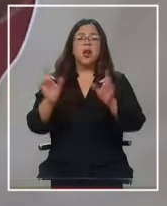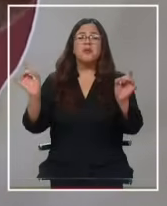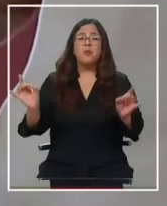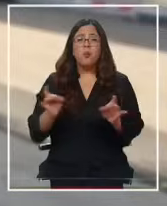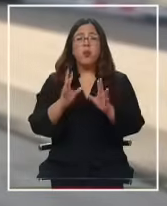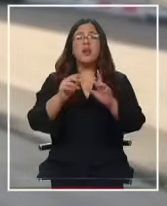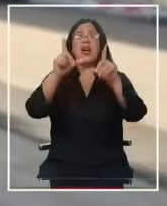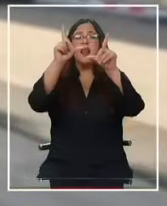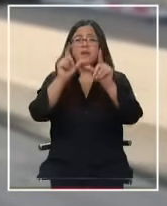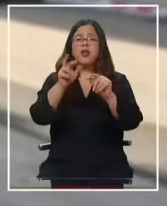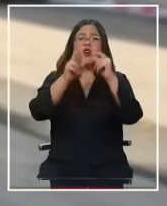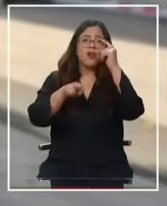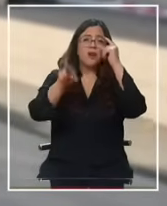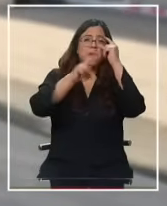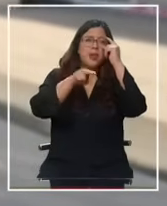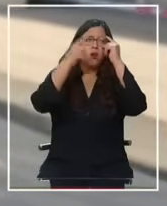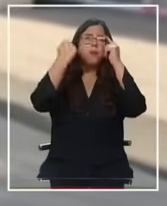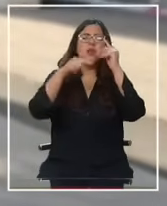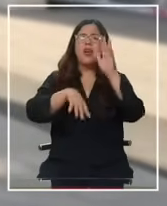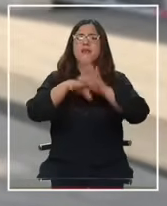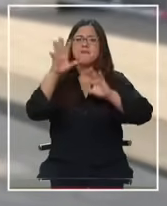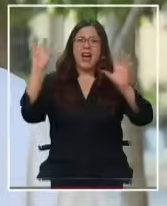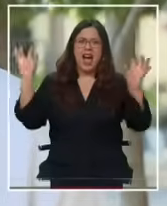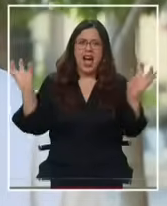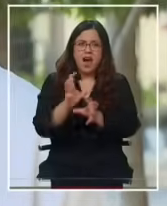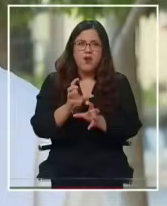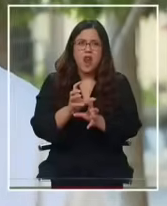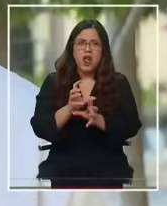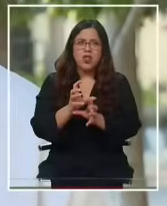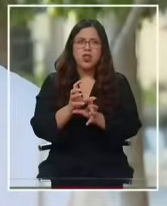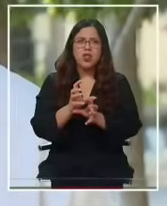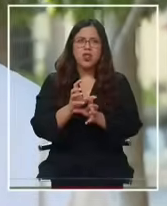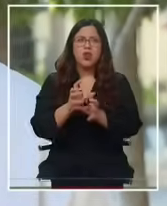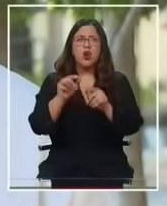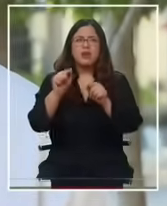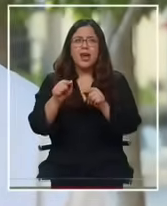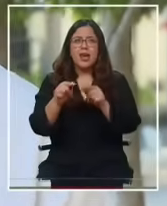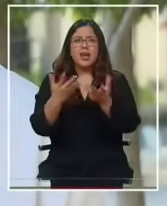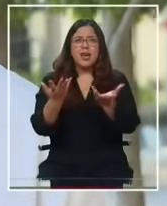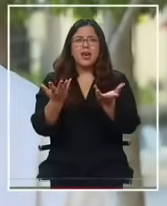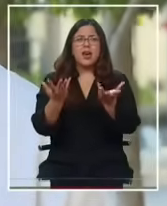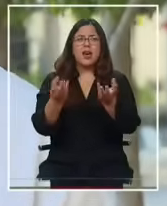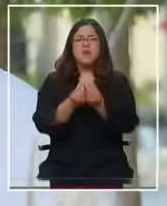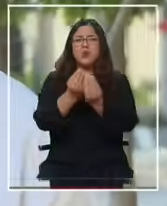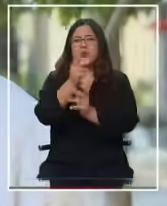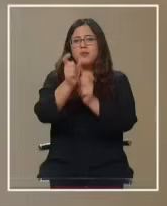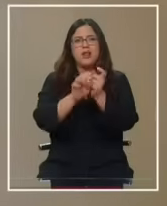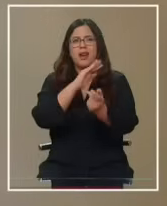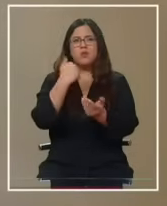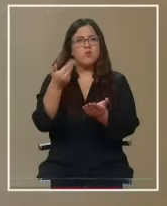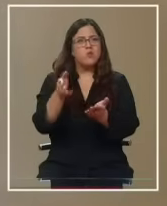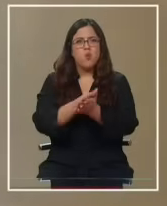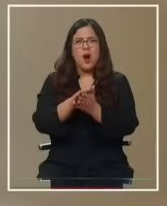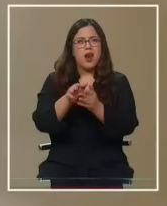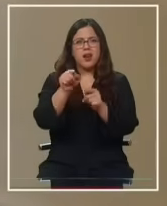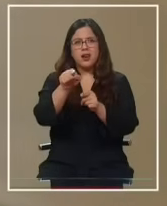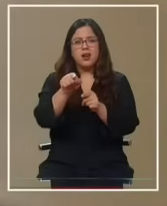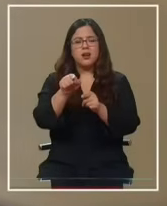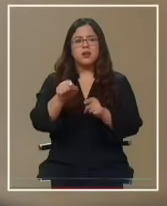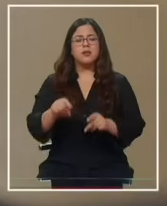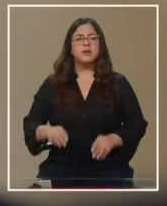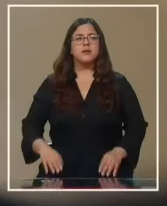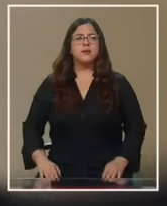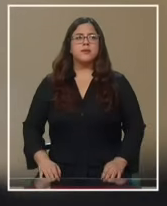Probablemente es el menos frecuente, pero es el más agresivo y responsable de un número muy importante de muertes.